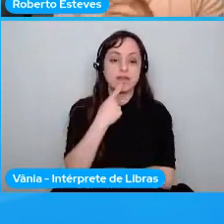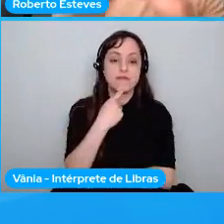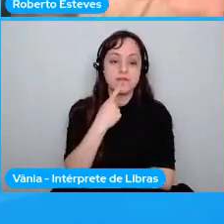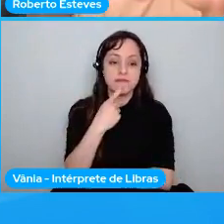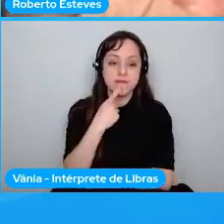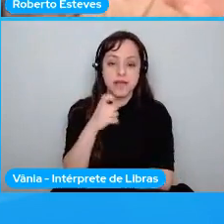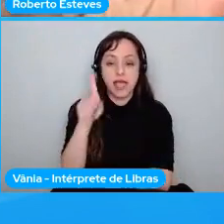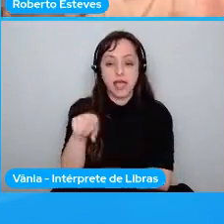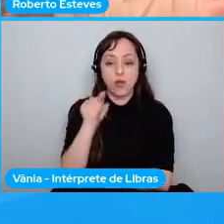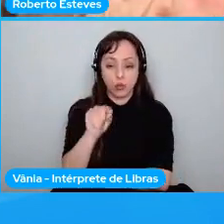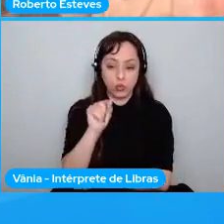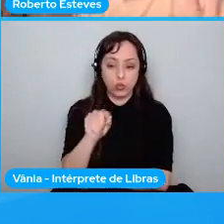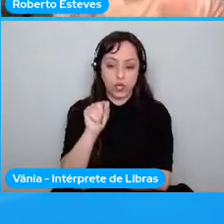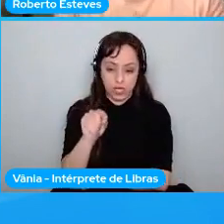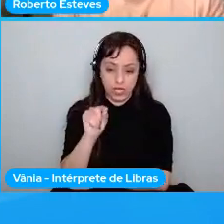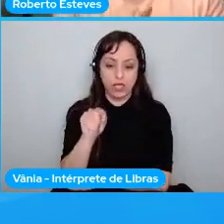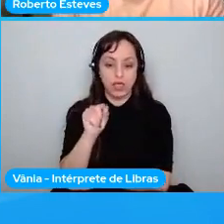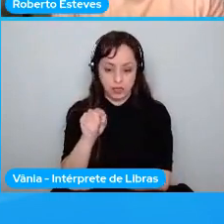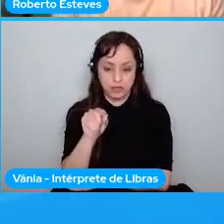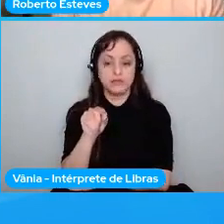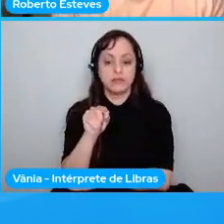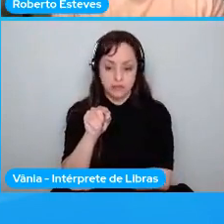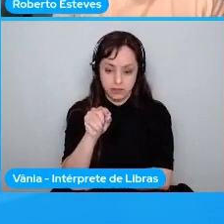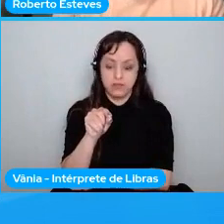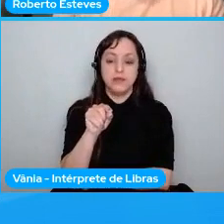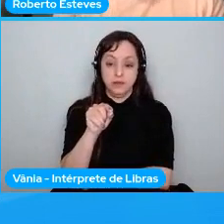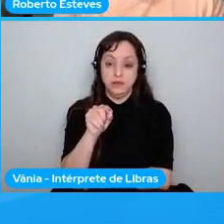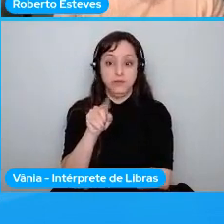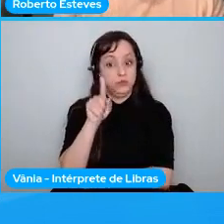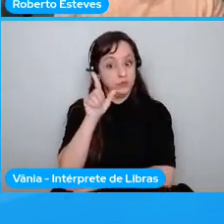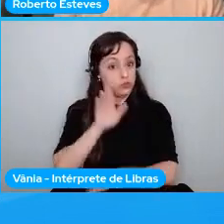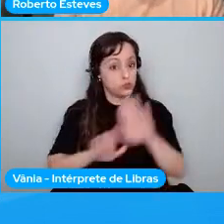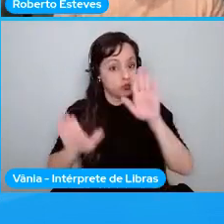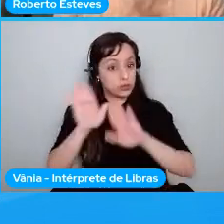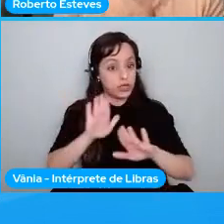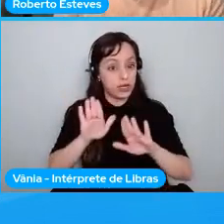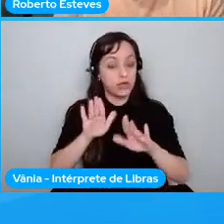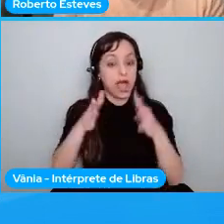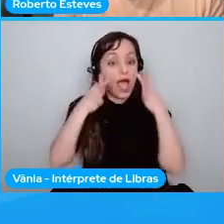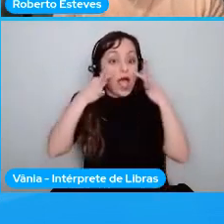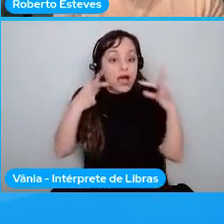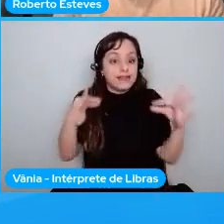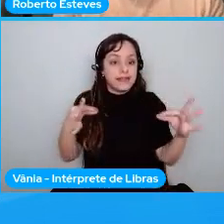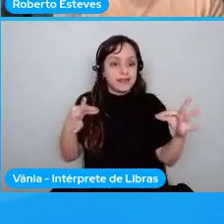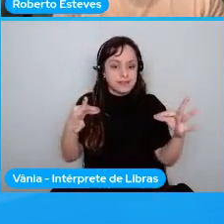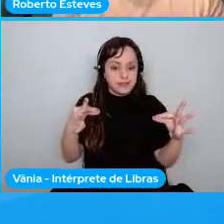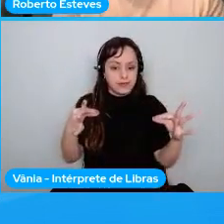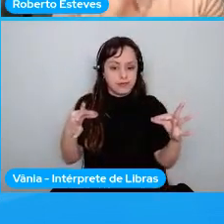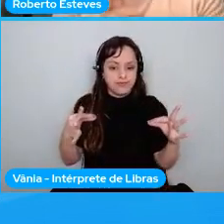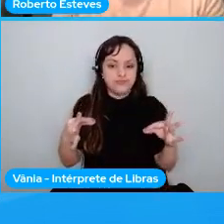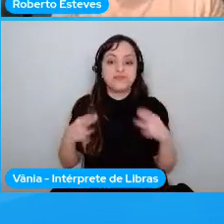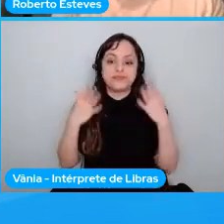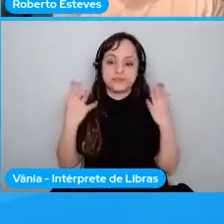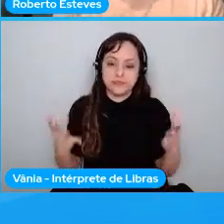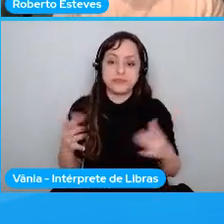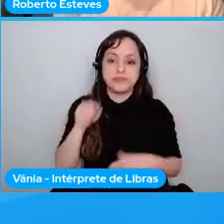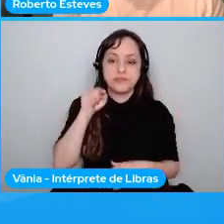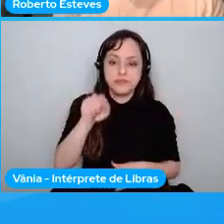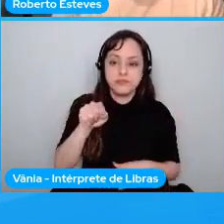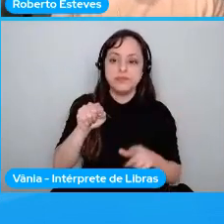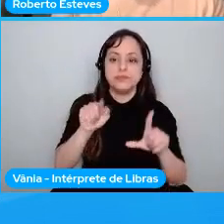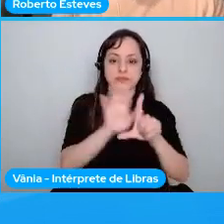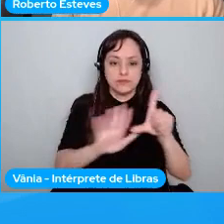como prevención, cuidado. Entonces, este documento que les estoy enseñando y está en la